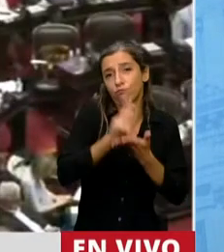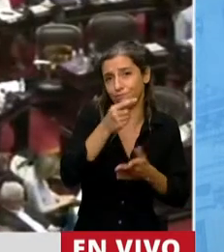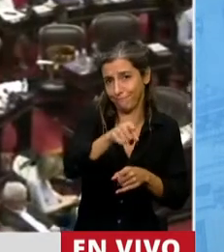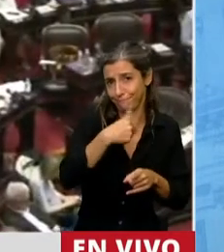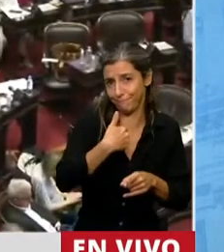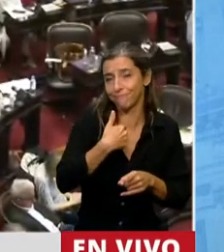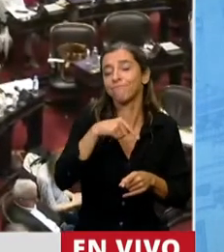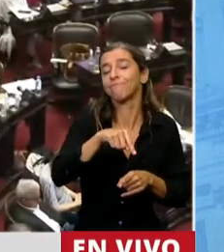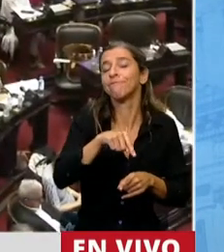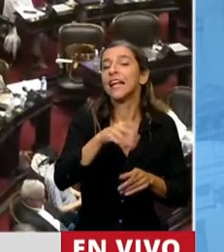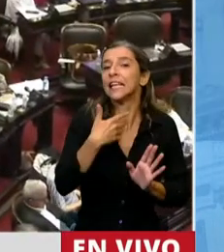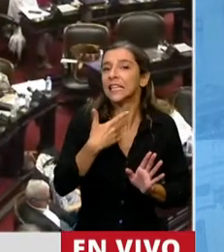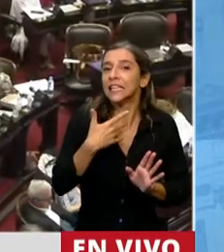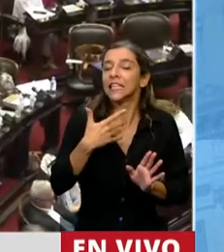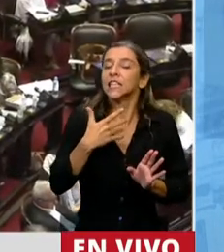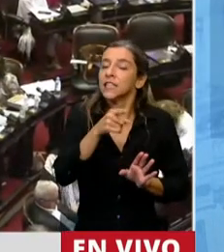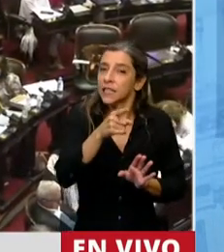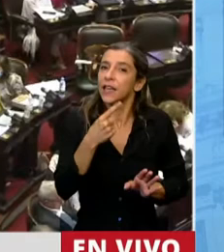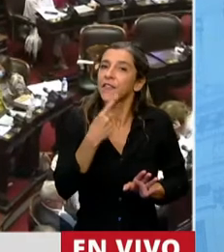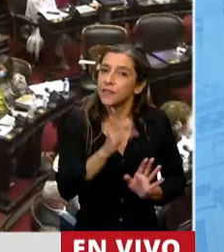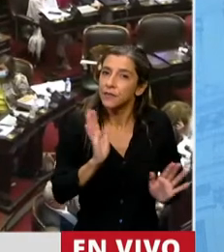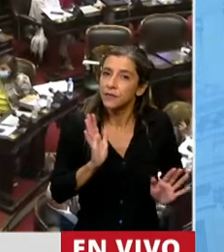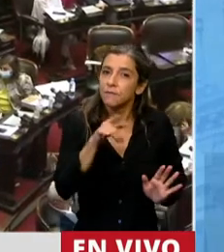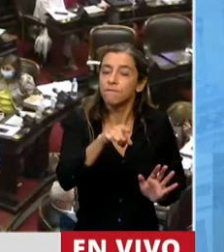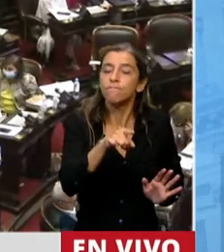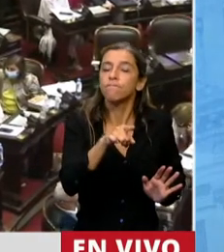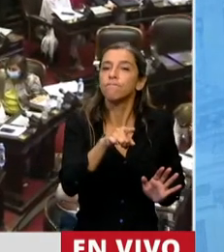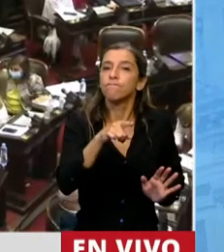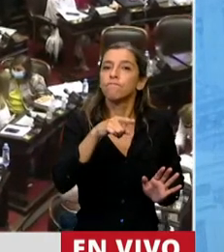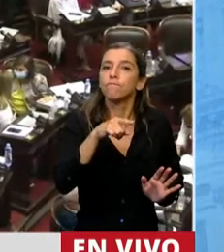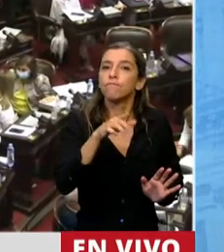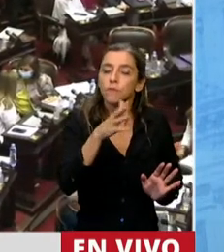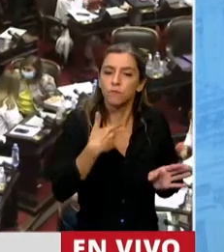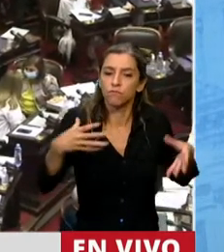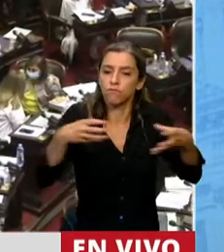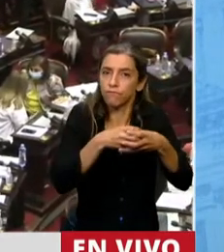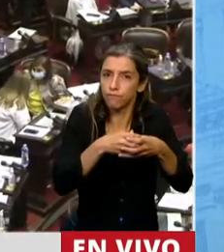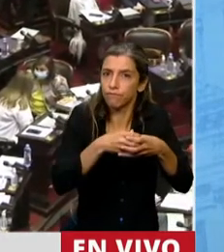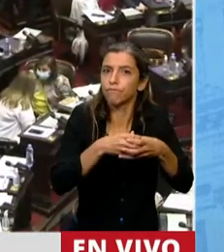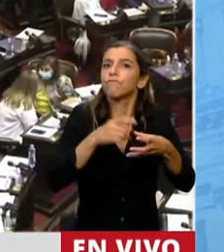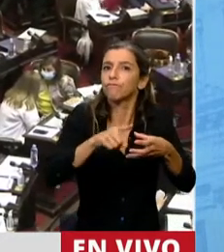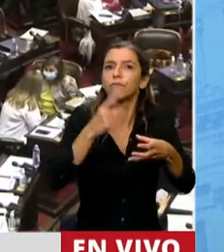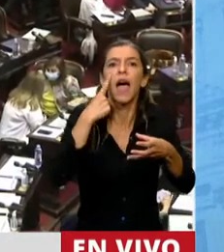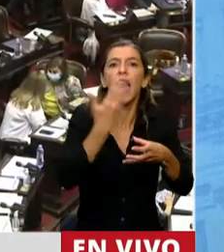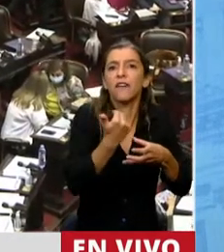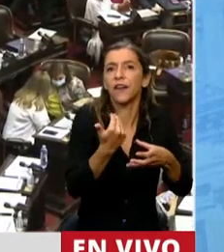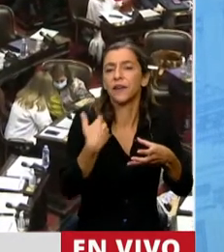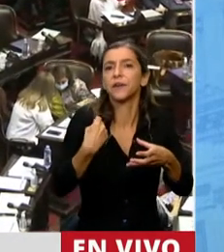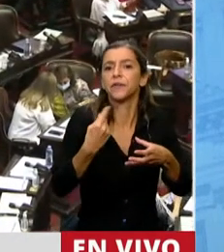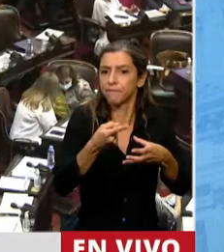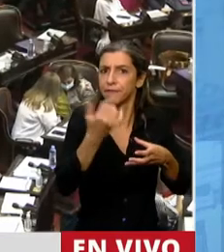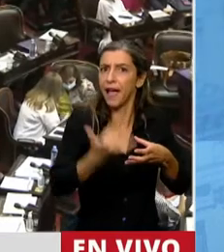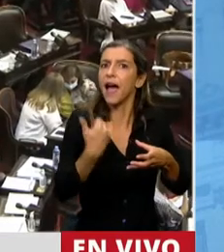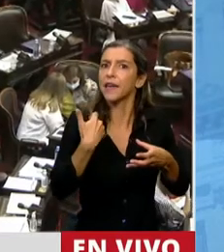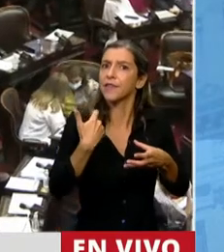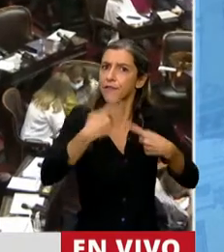de acuerdo a cómo juegue ese legislador en el esquema del oficialismo. Es decir, que la maneje a la intensidad de la causa.